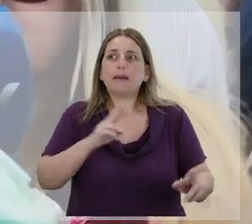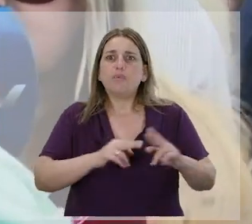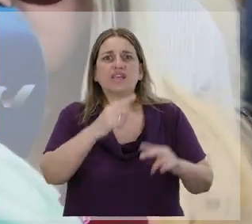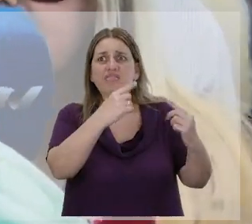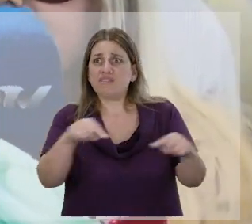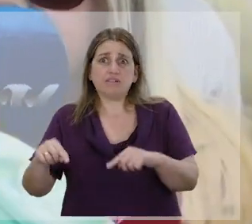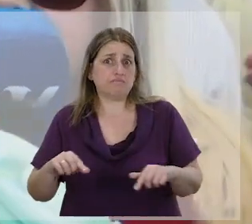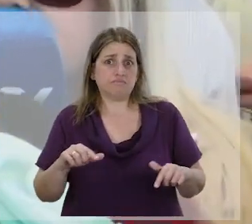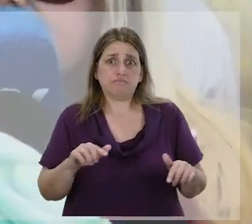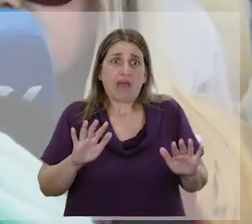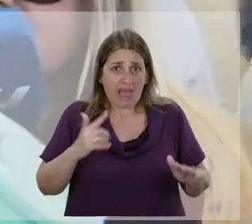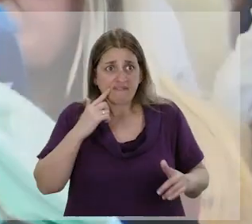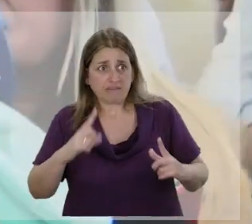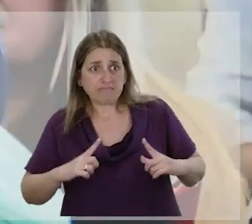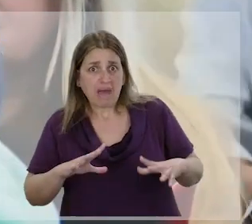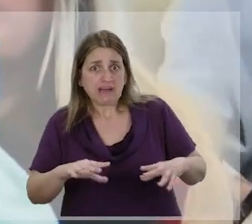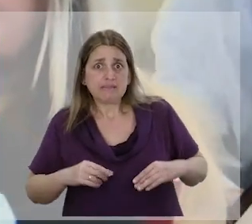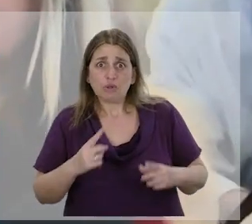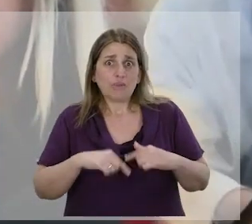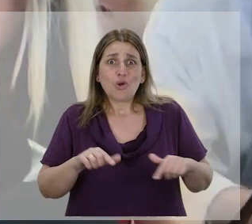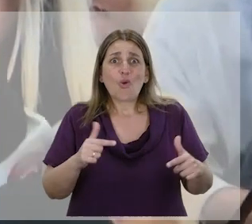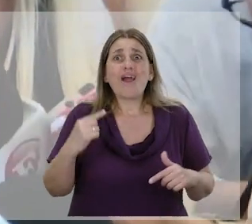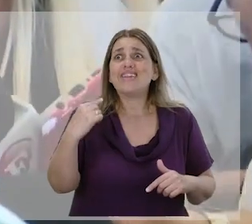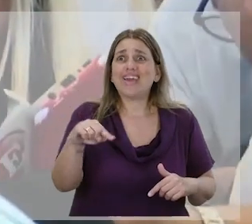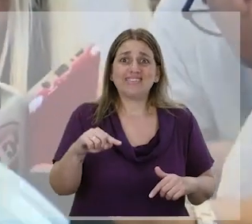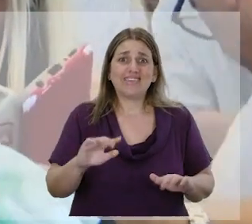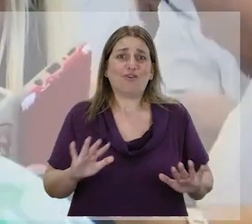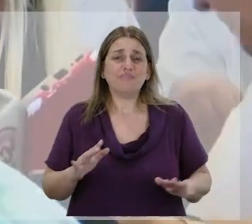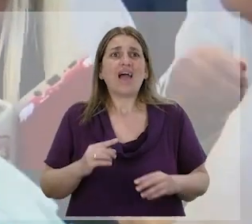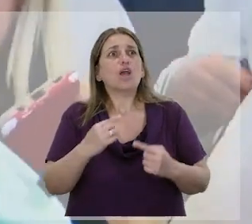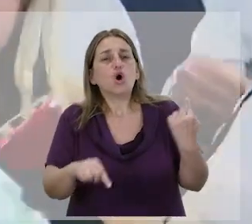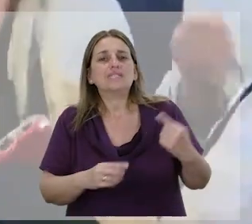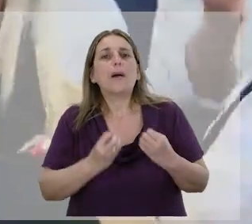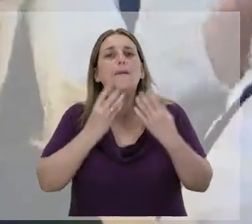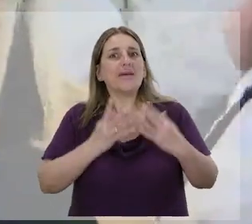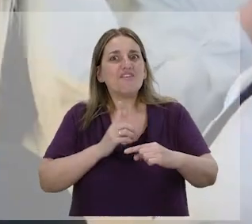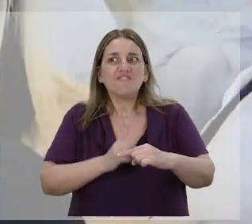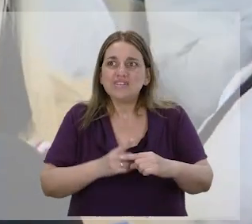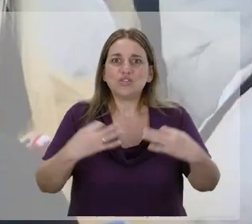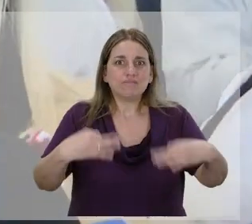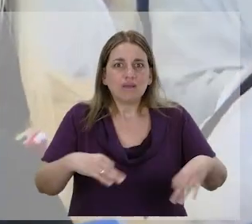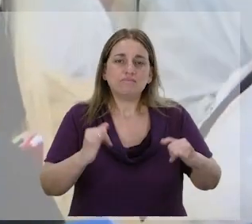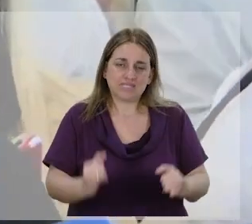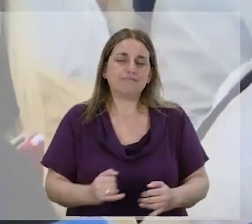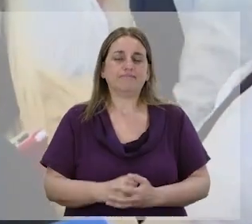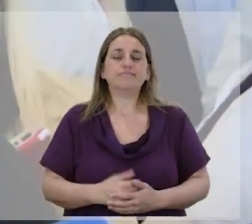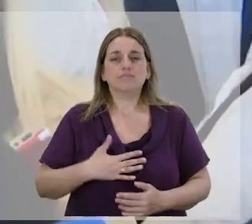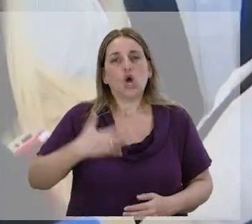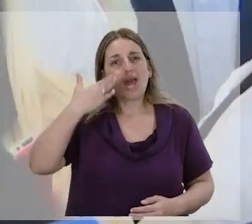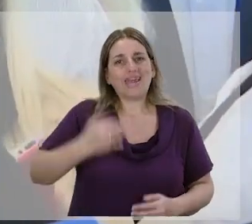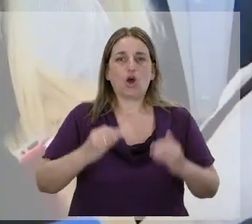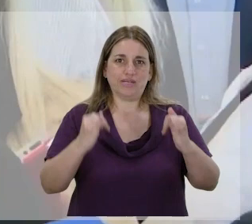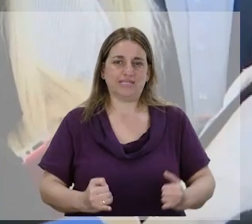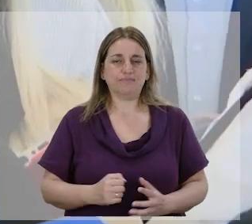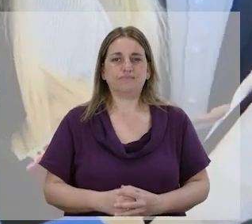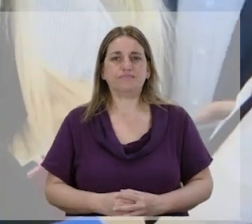puede ser que otros tengan una distinta, es que no ha generado ningún perjuicio. después avanzamos. ¿Ha generado algún beneficio?